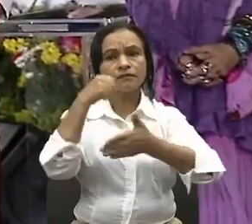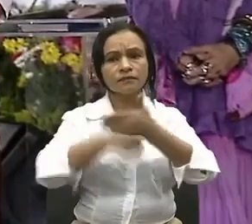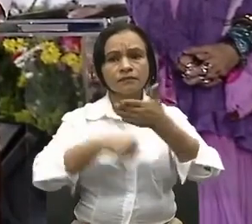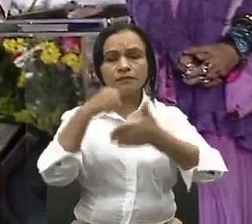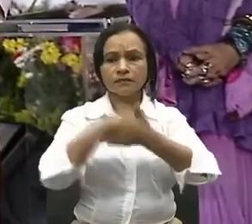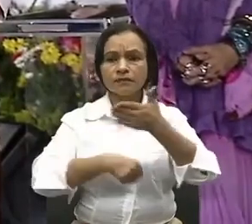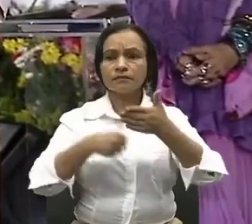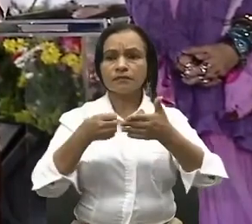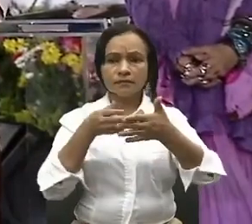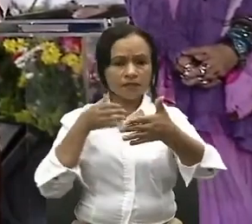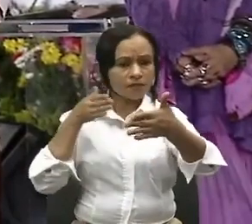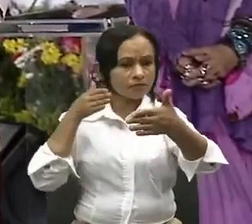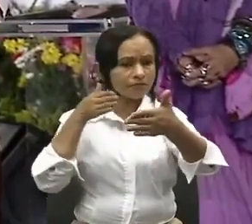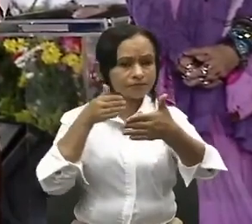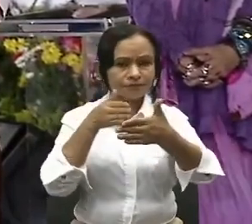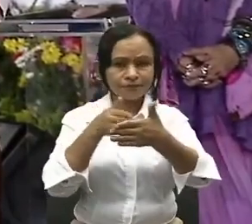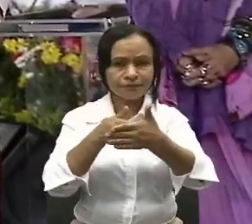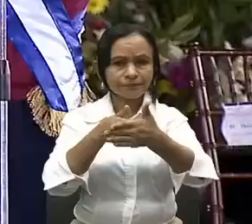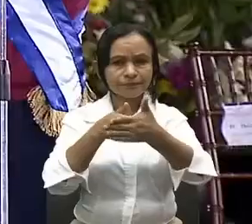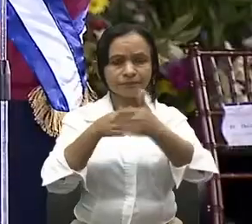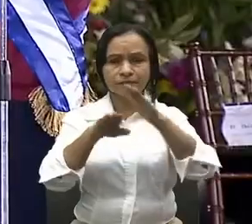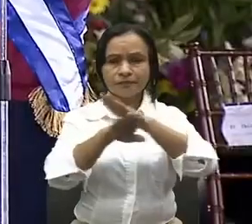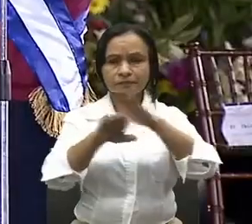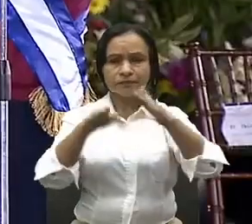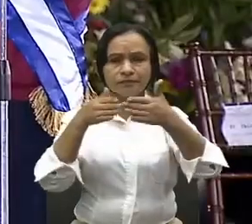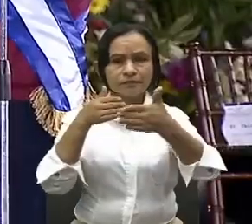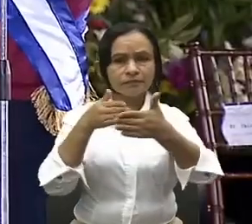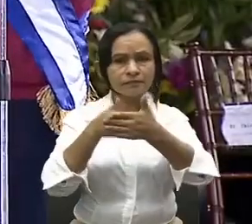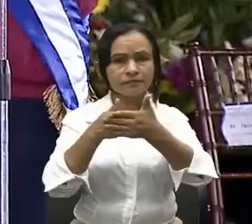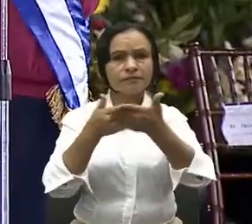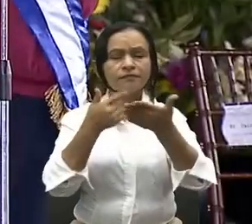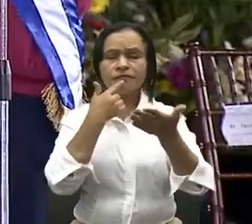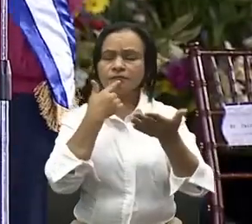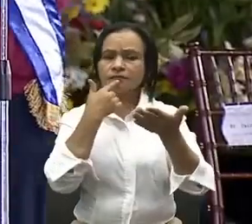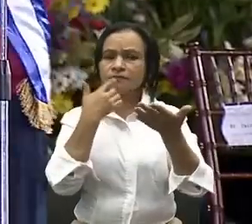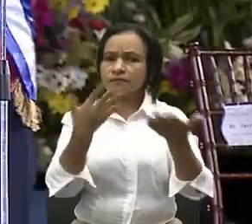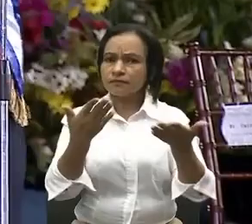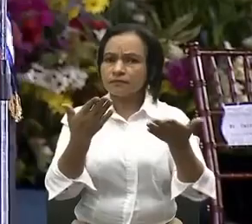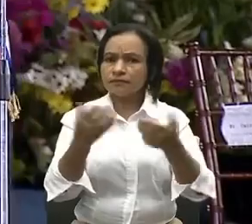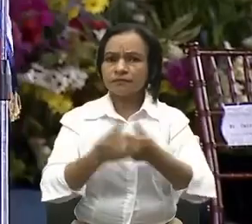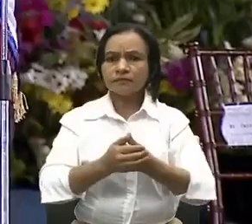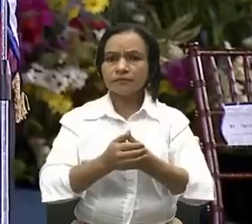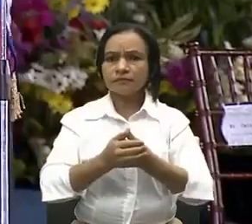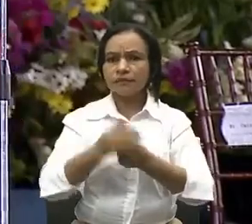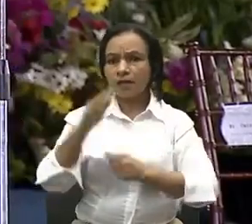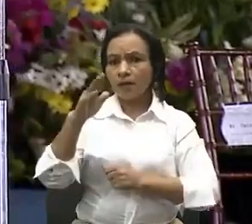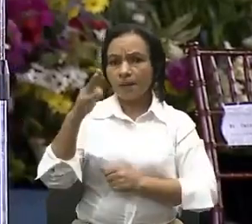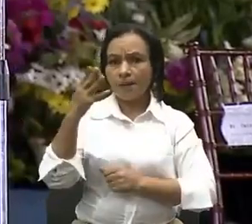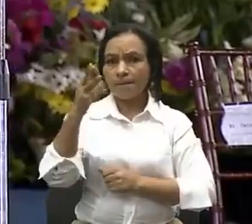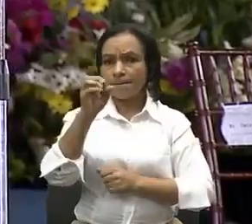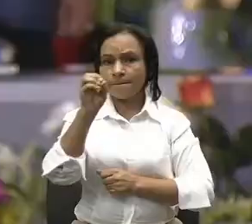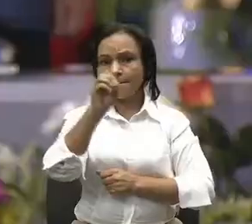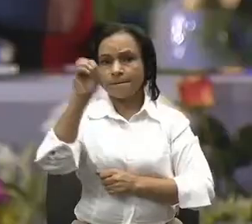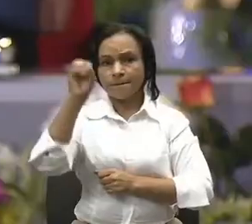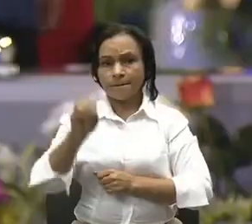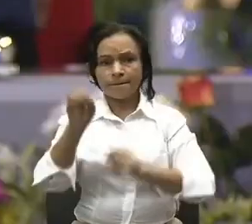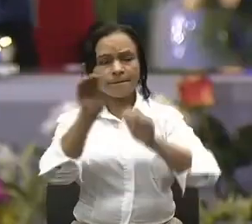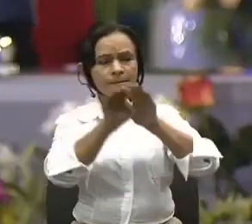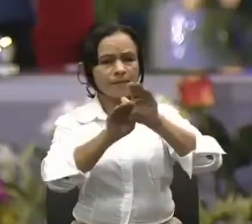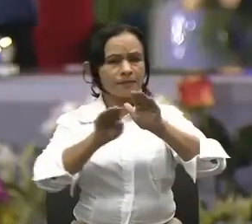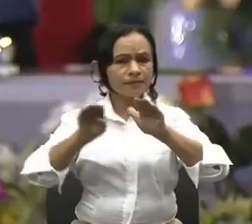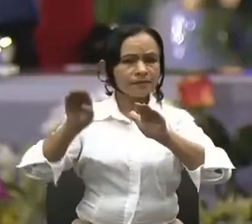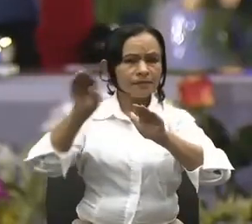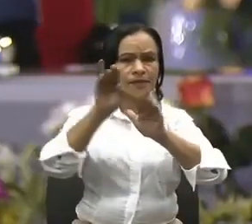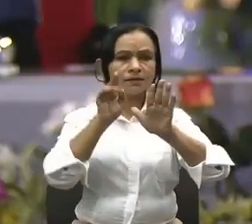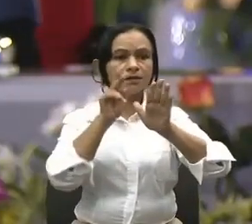el fin del bloqueo, porque el 90% y a veces más de